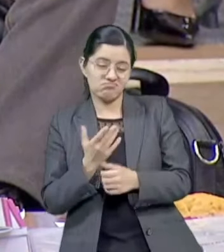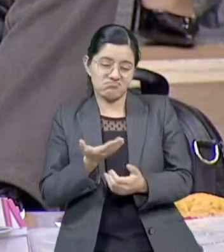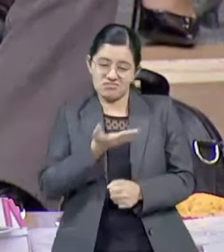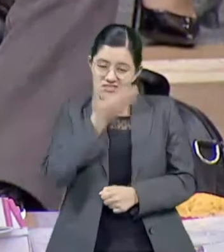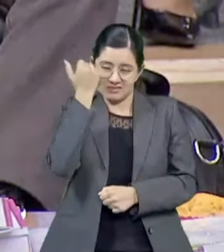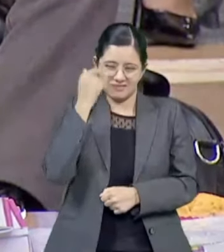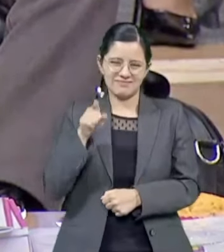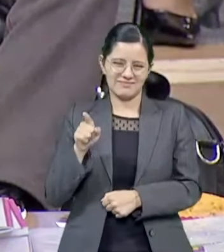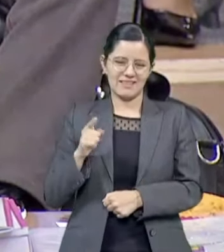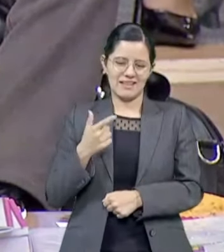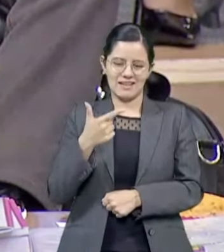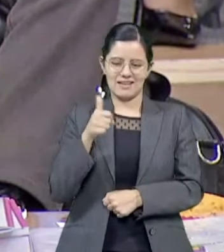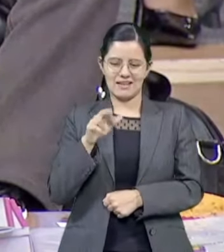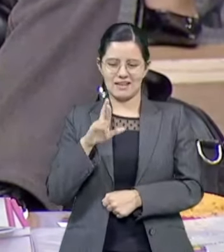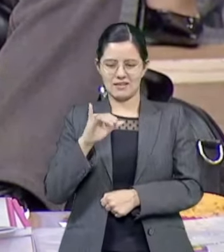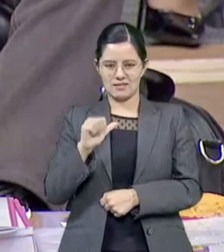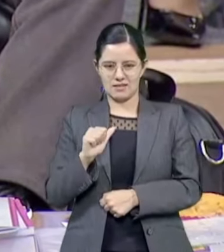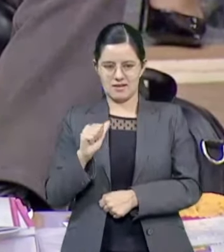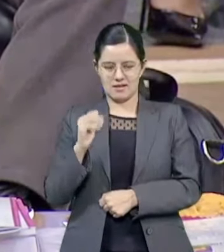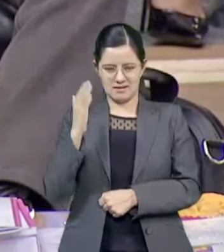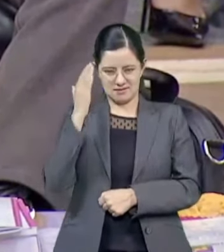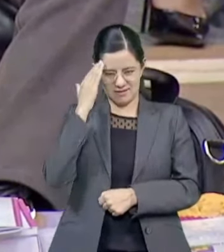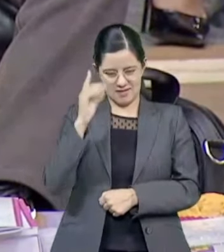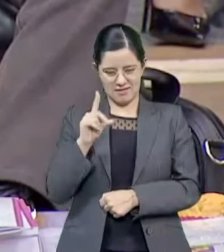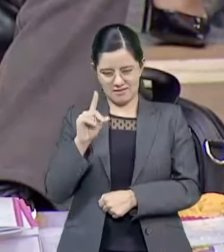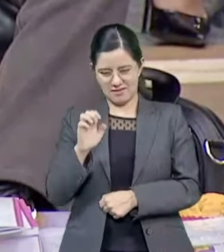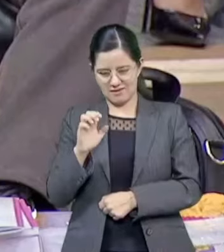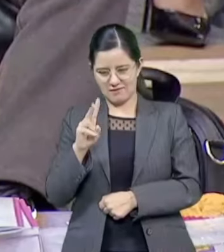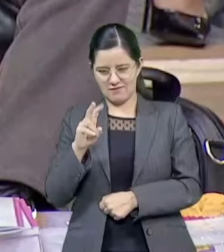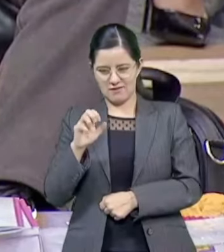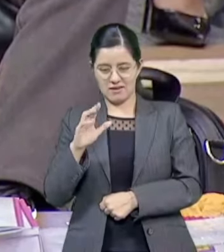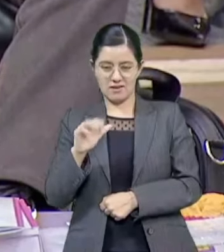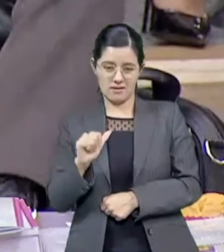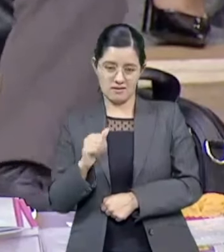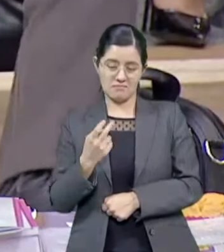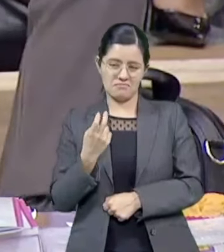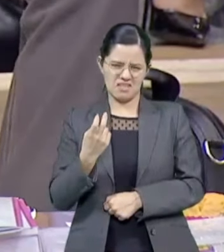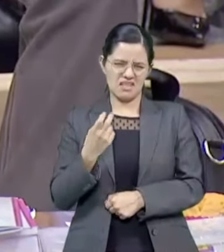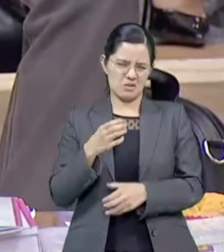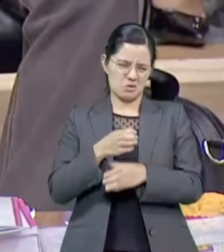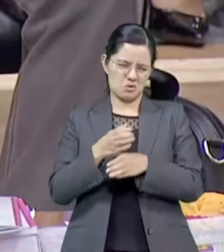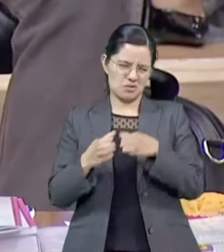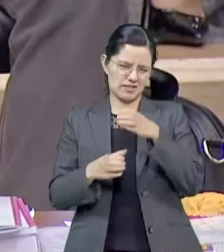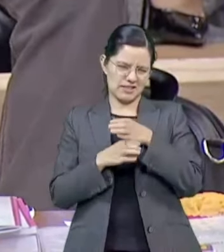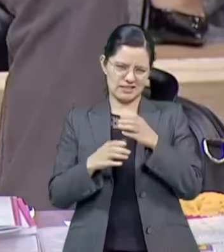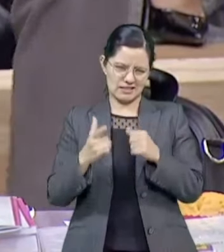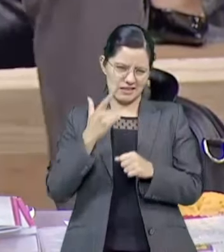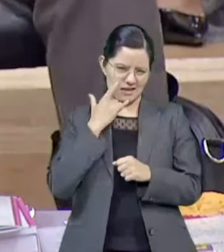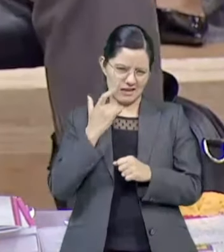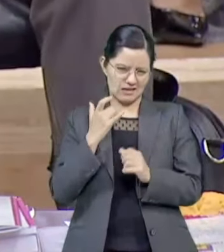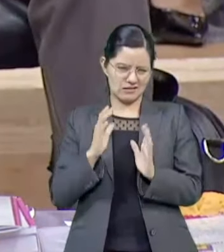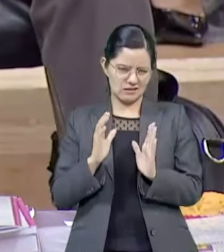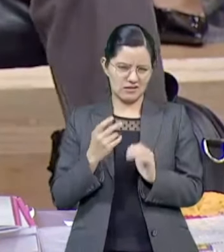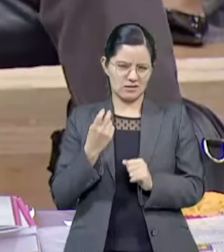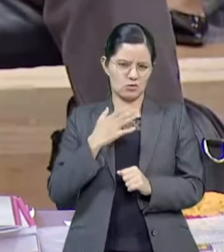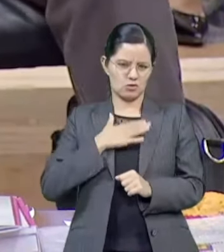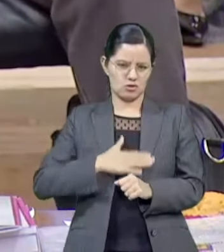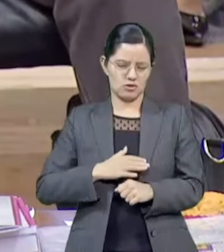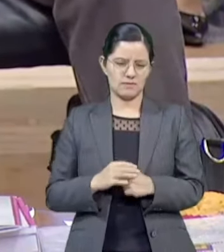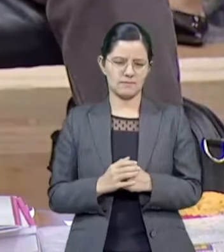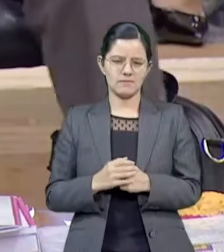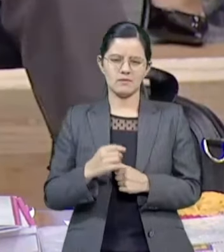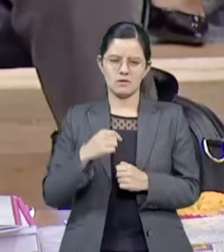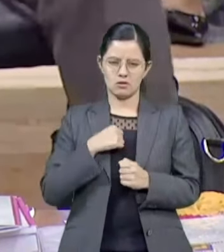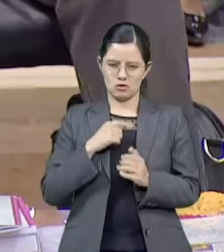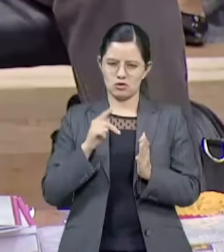Vaca. Por esas cosas raras del destino se hizo justicia. Voy a regresar sobre este tema.